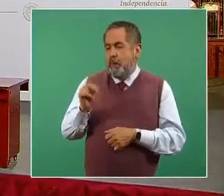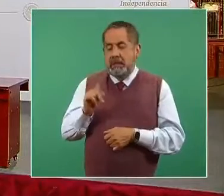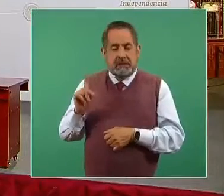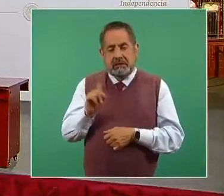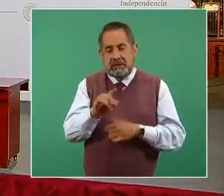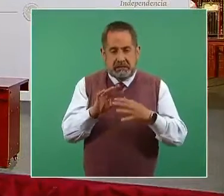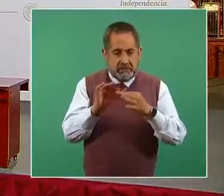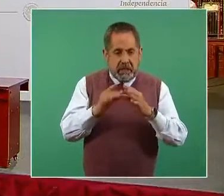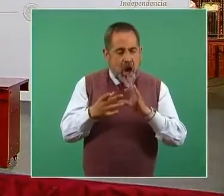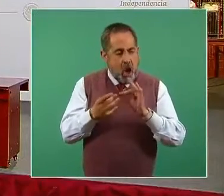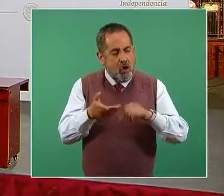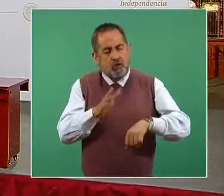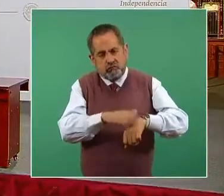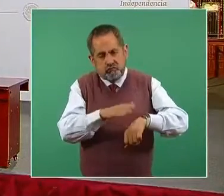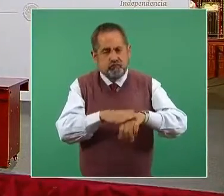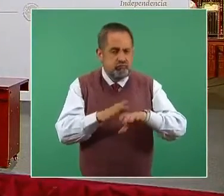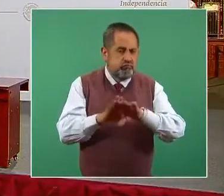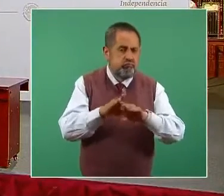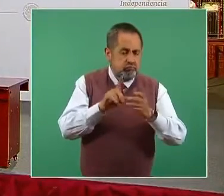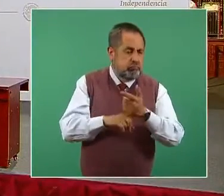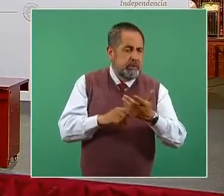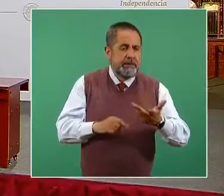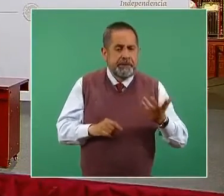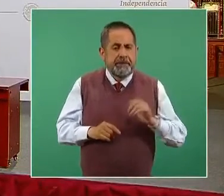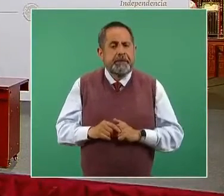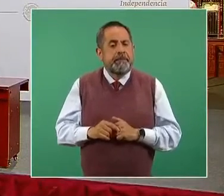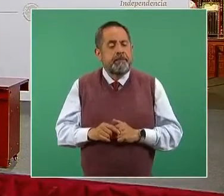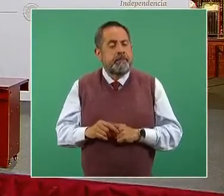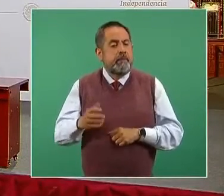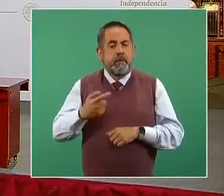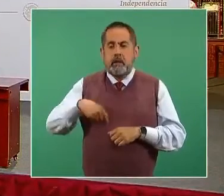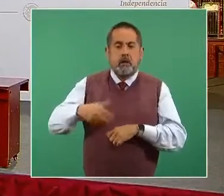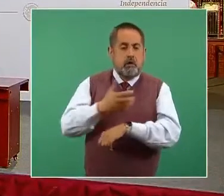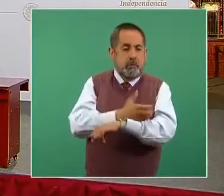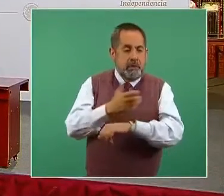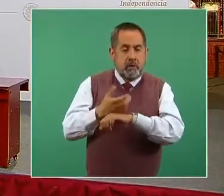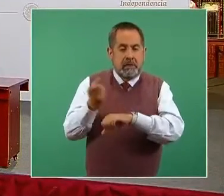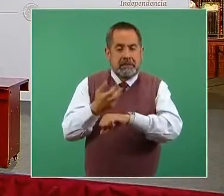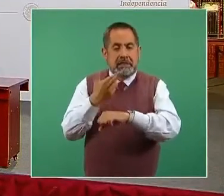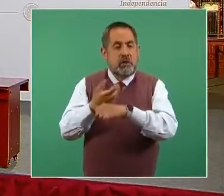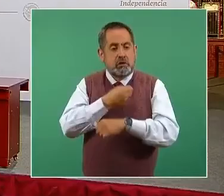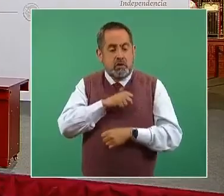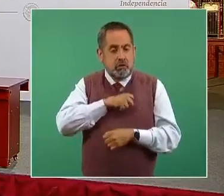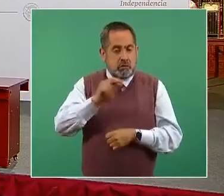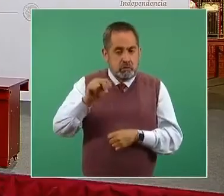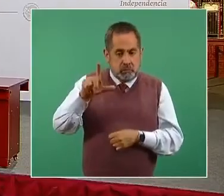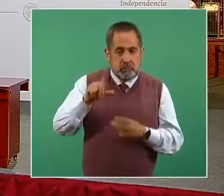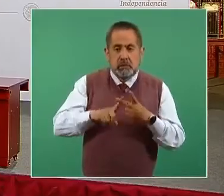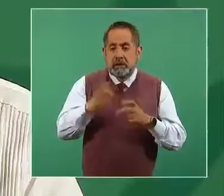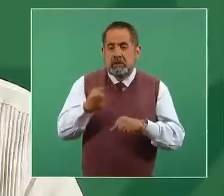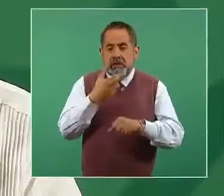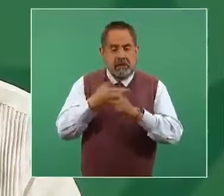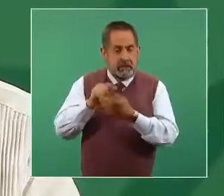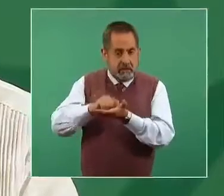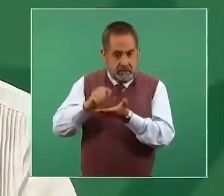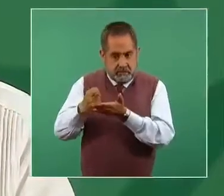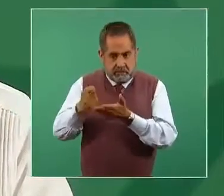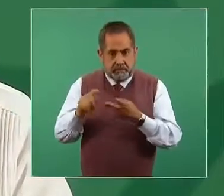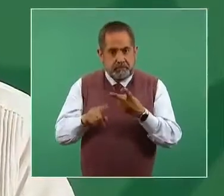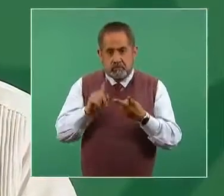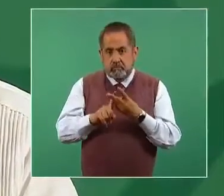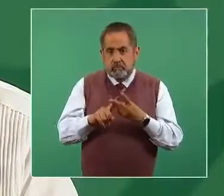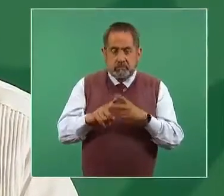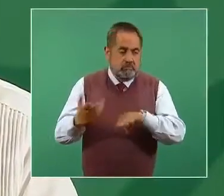Esta observación que hacen nuestros colegas, el secretario de Salud de Nuevo León, la secretaria de Salud de Tamaulipas, es